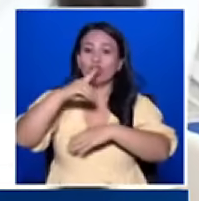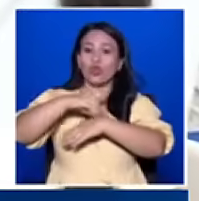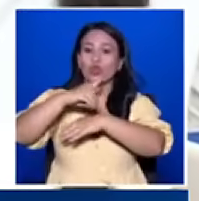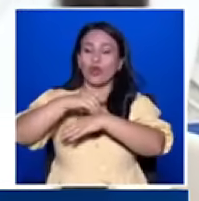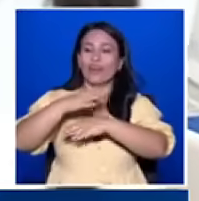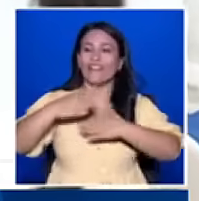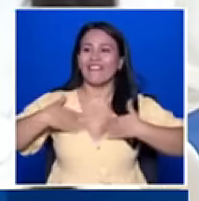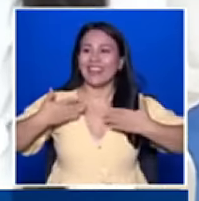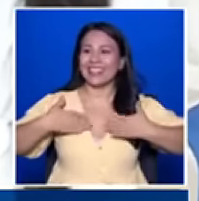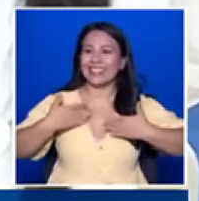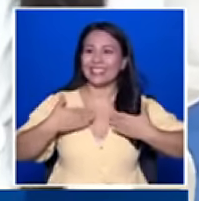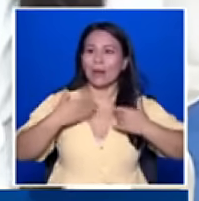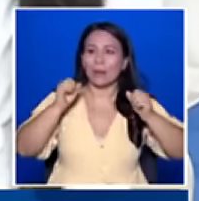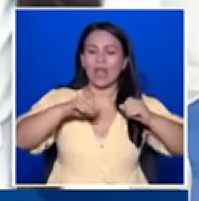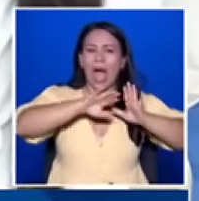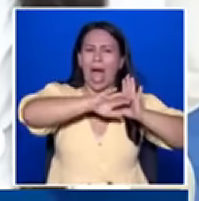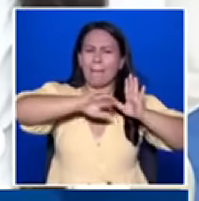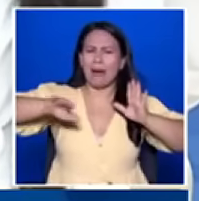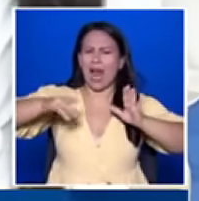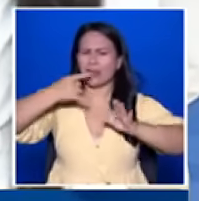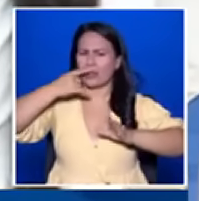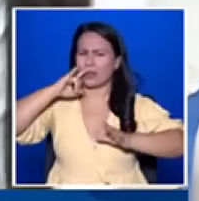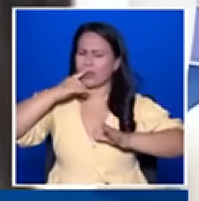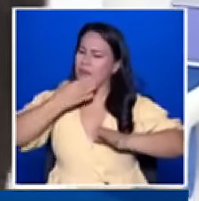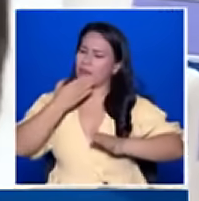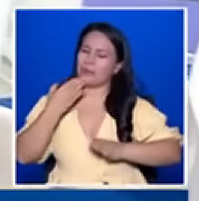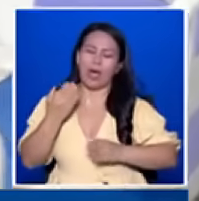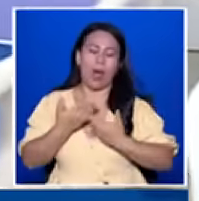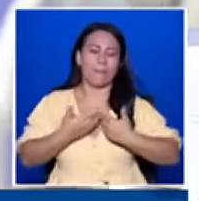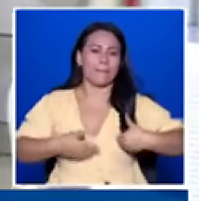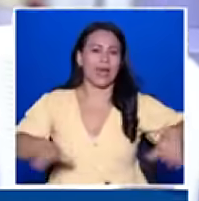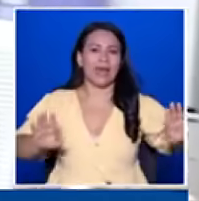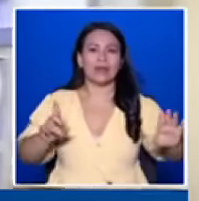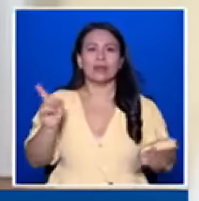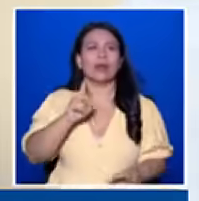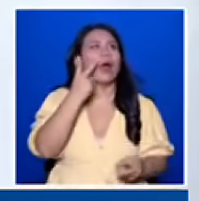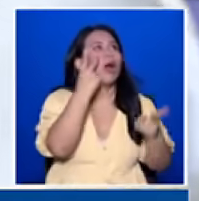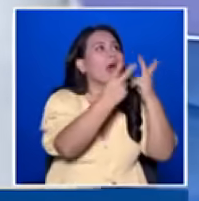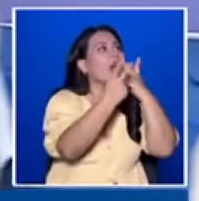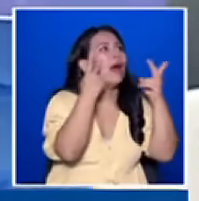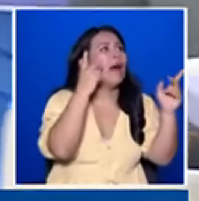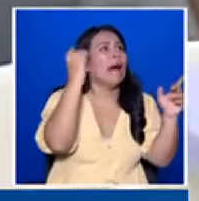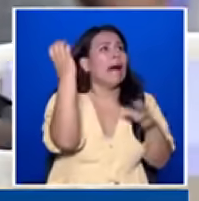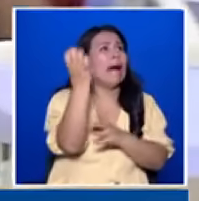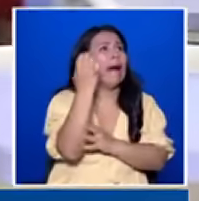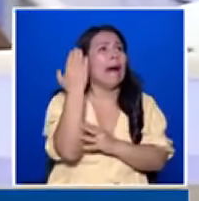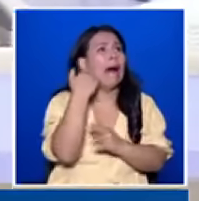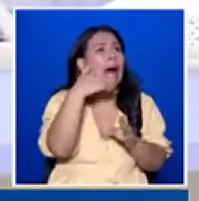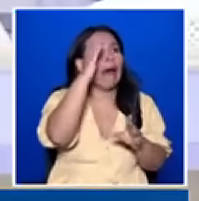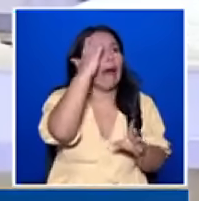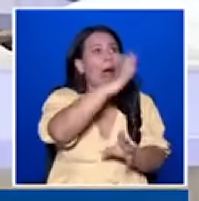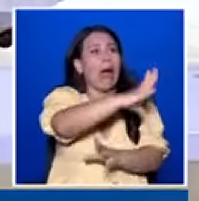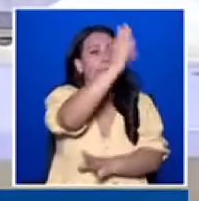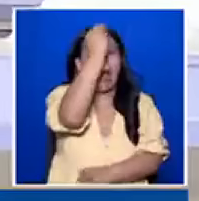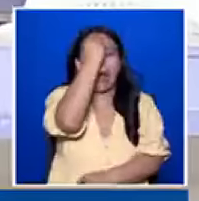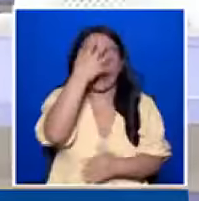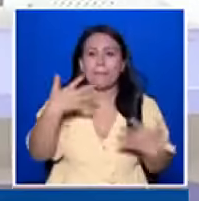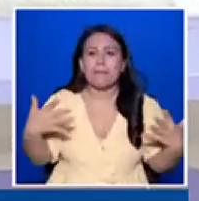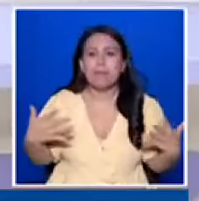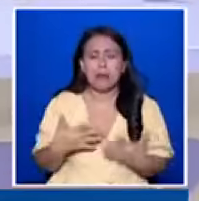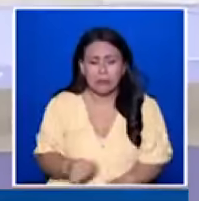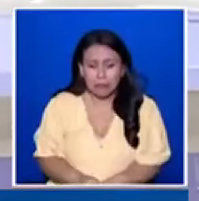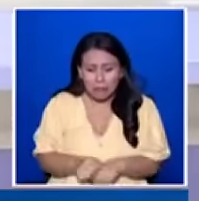que están muy contentos también con esta ampliación de servicio, porque así los niños no están viendo, por ejemplo, las emergencias de los adultos, muchas veces les causa